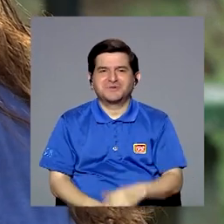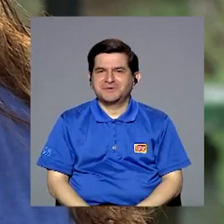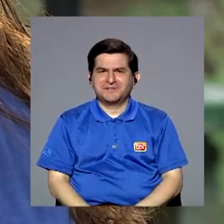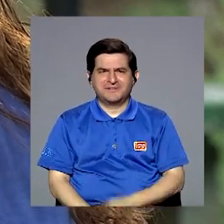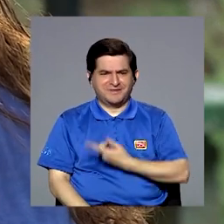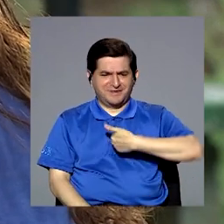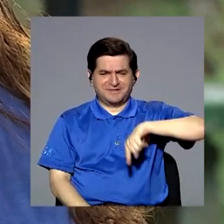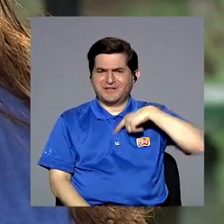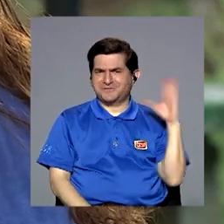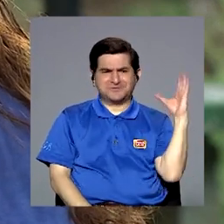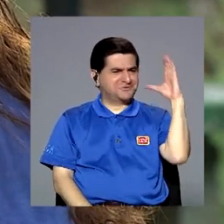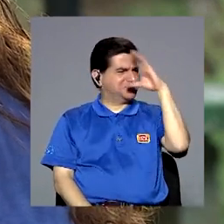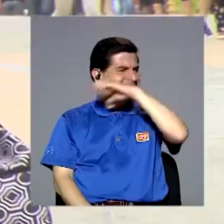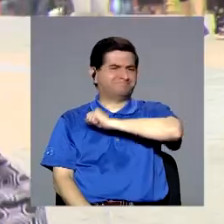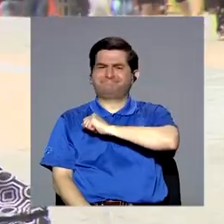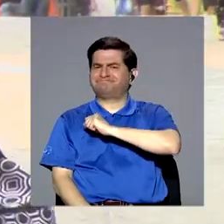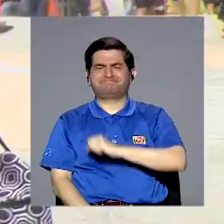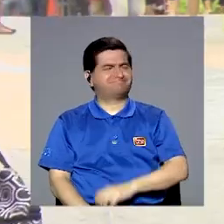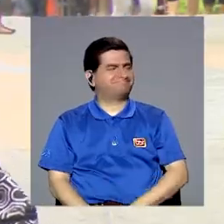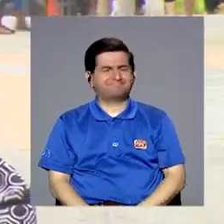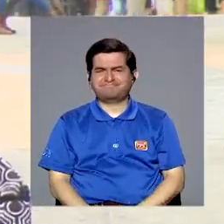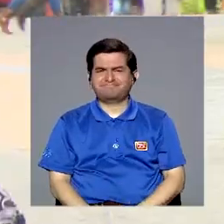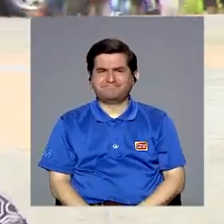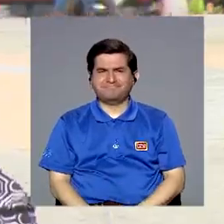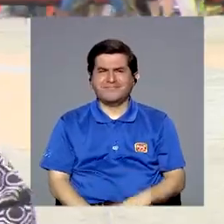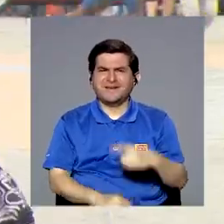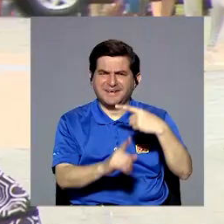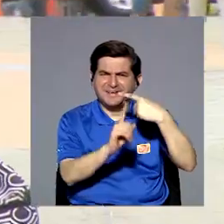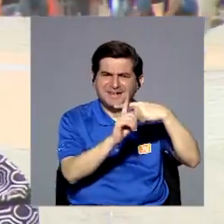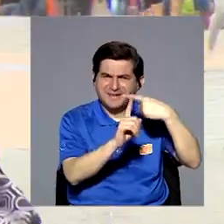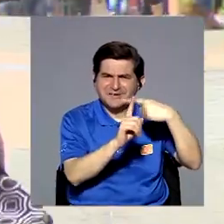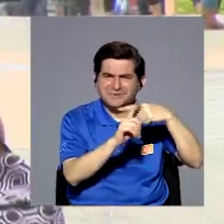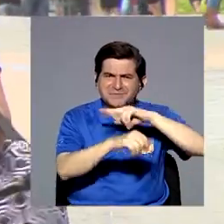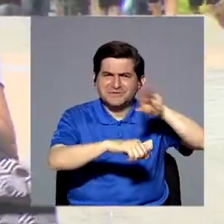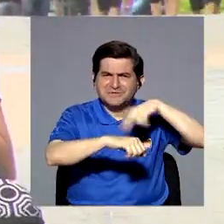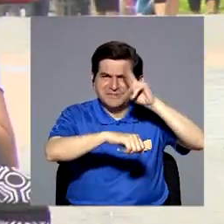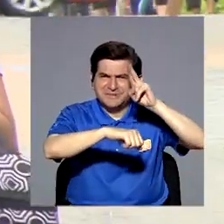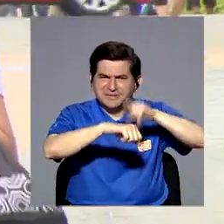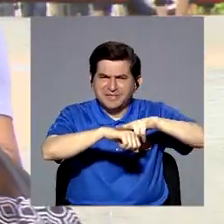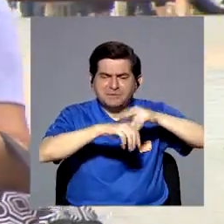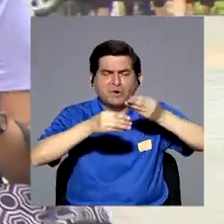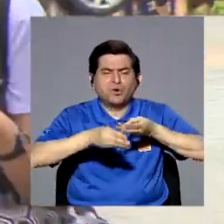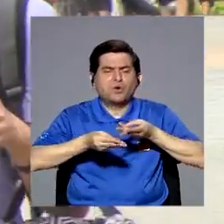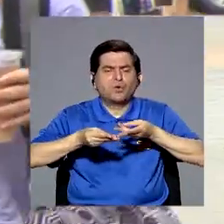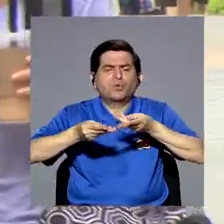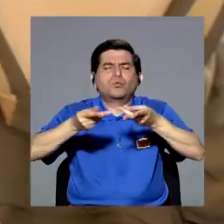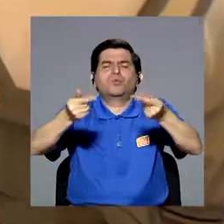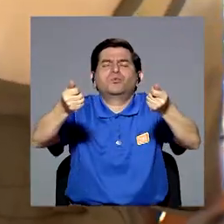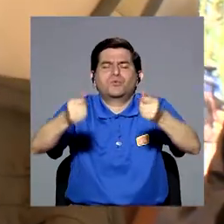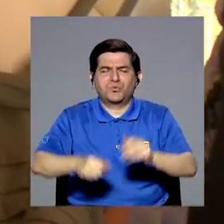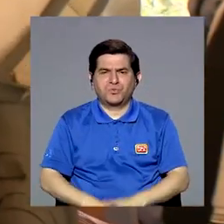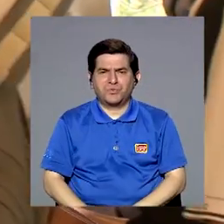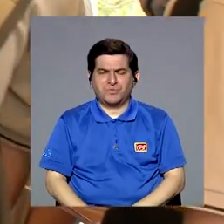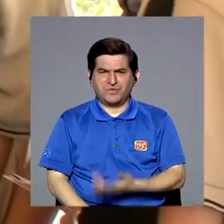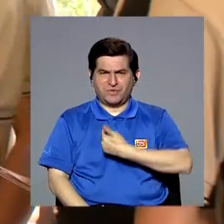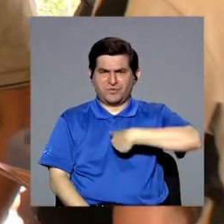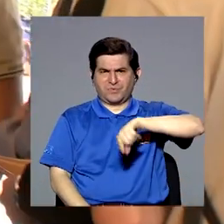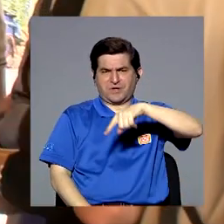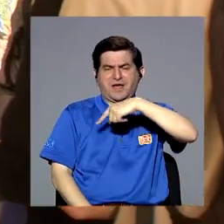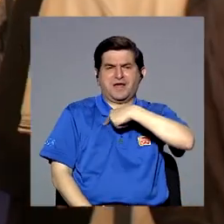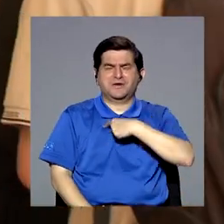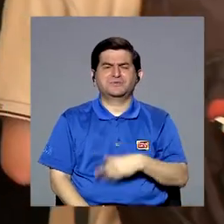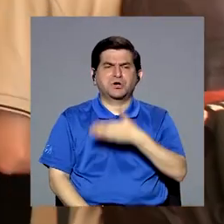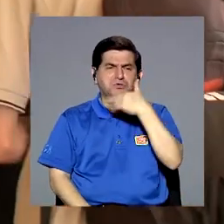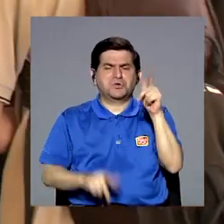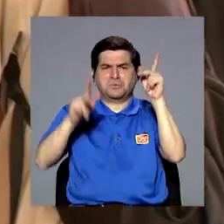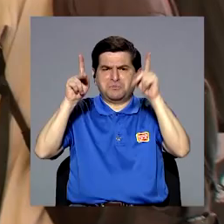ni siquiera nos damos cuenta de eso. Uh-huh. Y lo que es positivo normalmente fluye, pero nada más va y nos hace ser, como usted decía